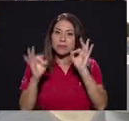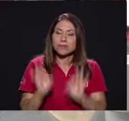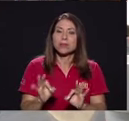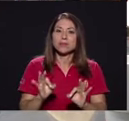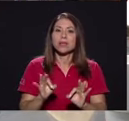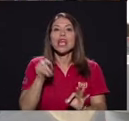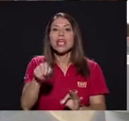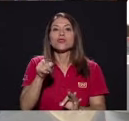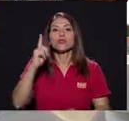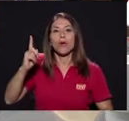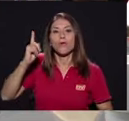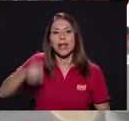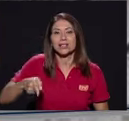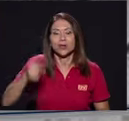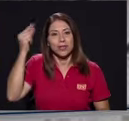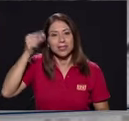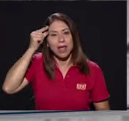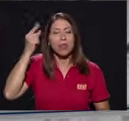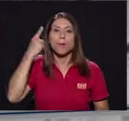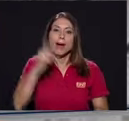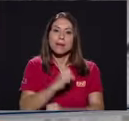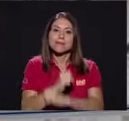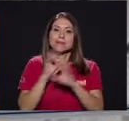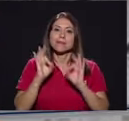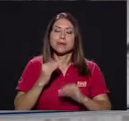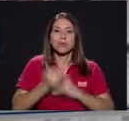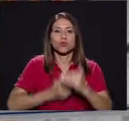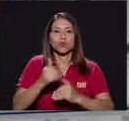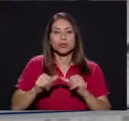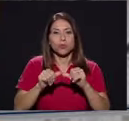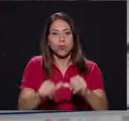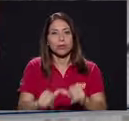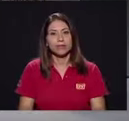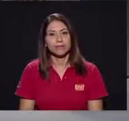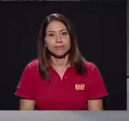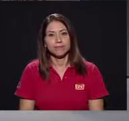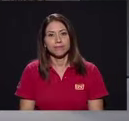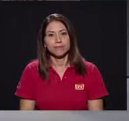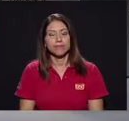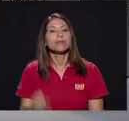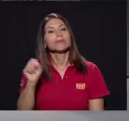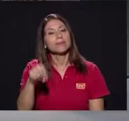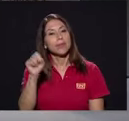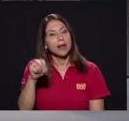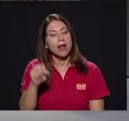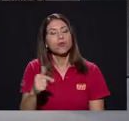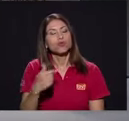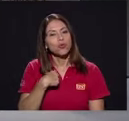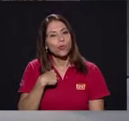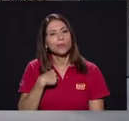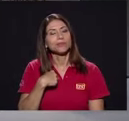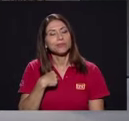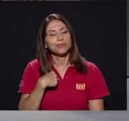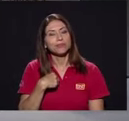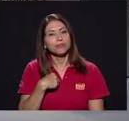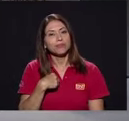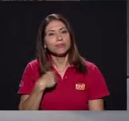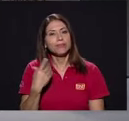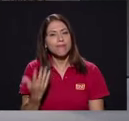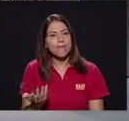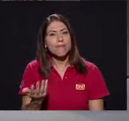y que al final de cuentas eso es una obligación del Estado para garantizar pues su continuidad. Claro, yo me quedo haciendo, digamos, tal